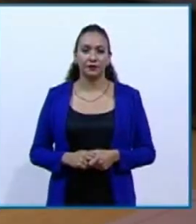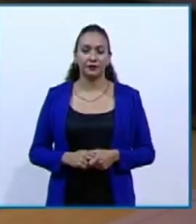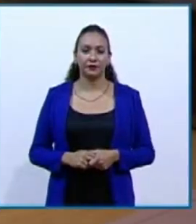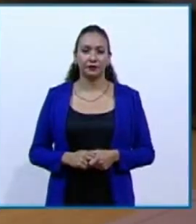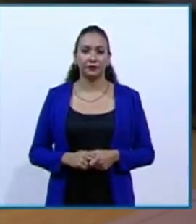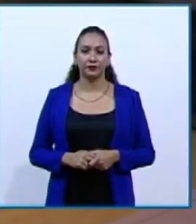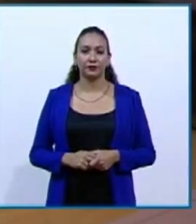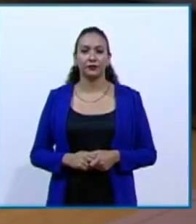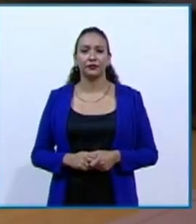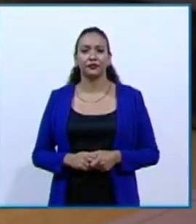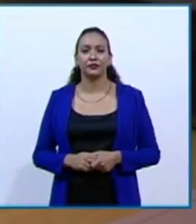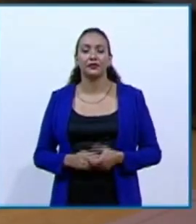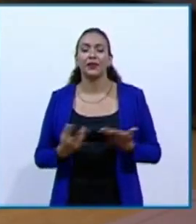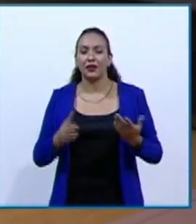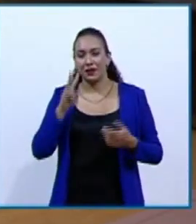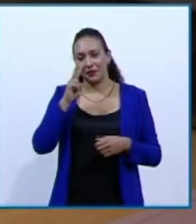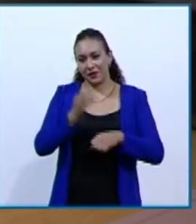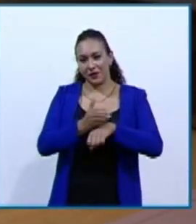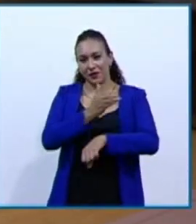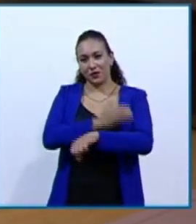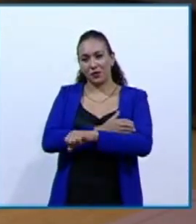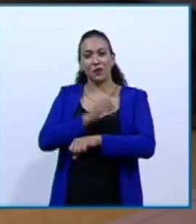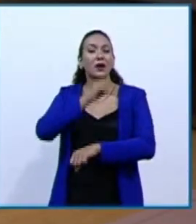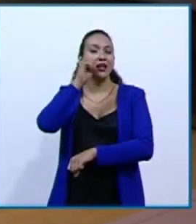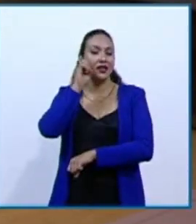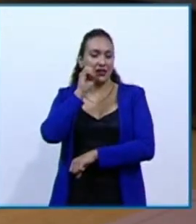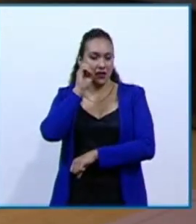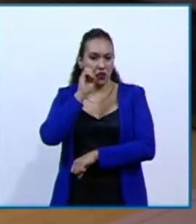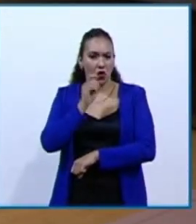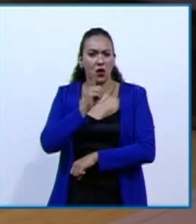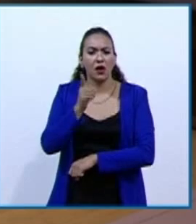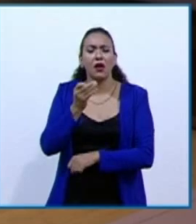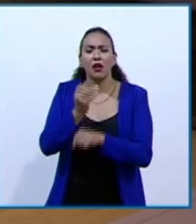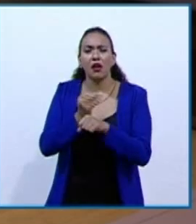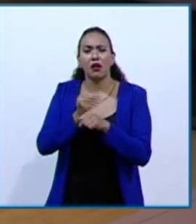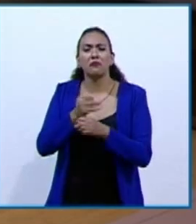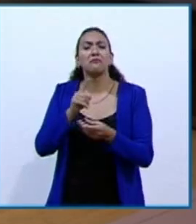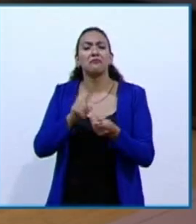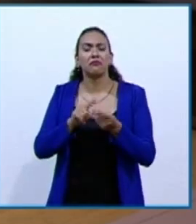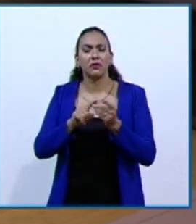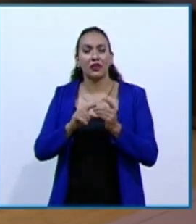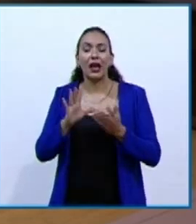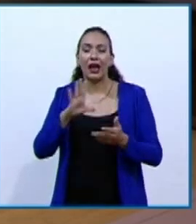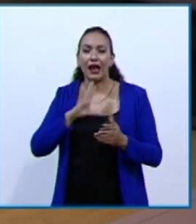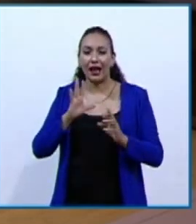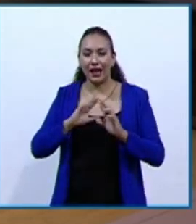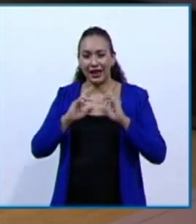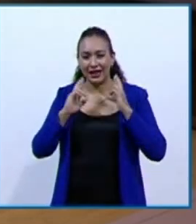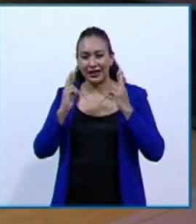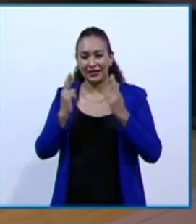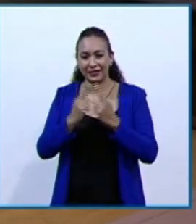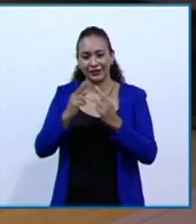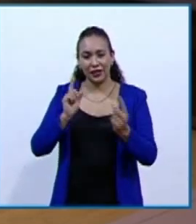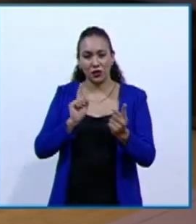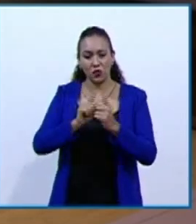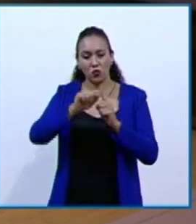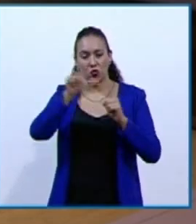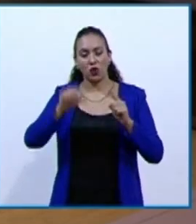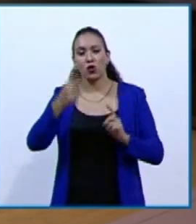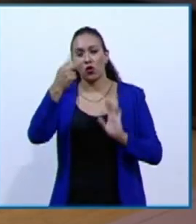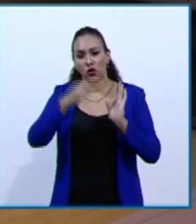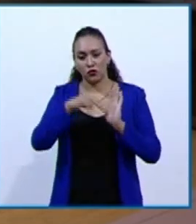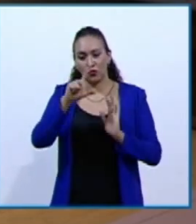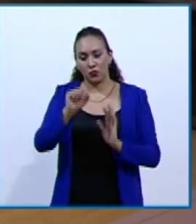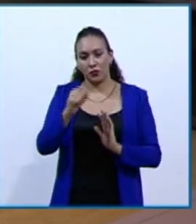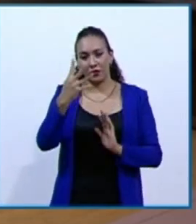Y ahora es momento de ir con nuestro compañero Óscar González, quien nos tiene información del Encuentro Nacional de Discapacidad 2024, en el que